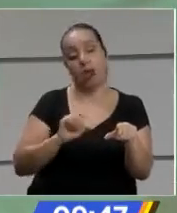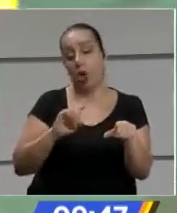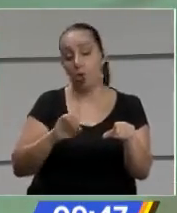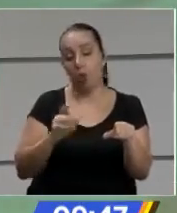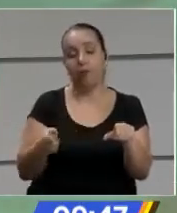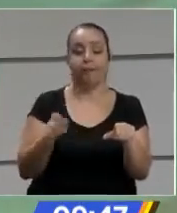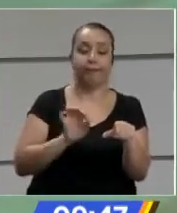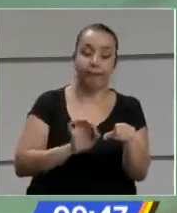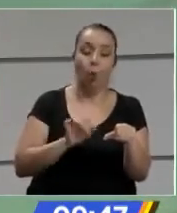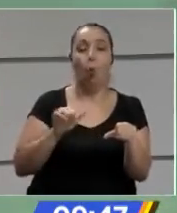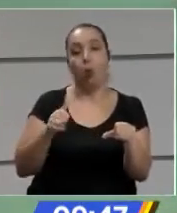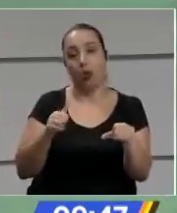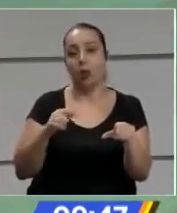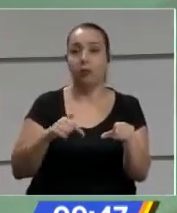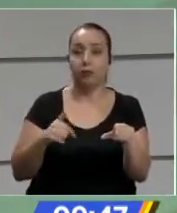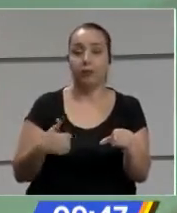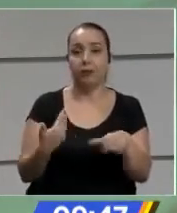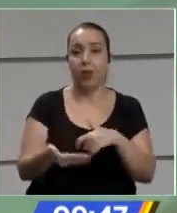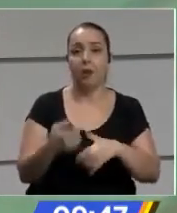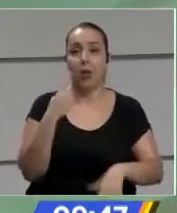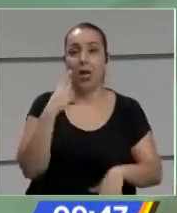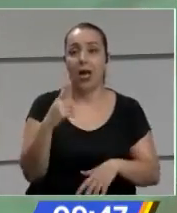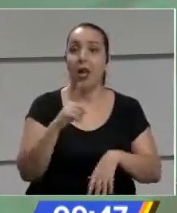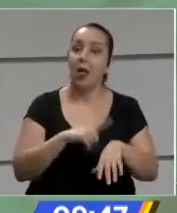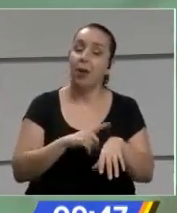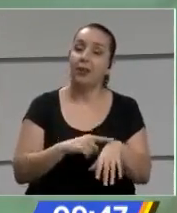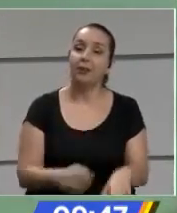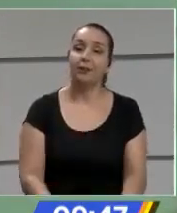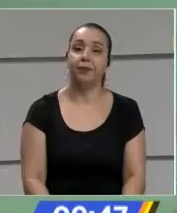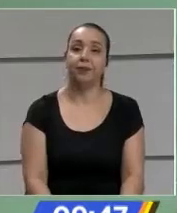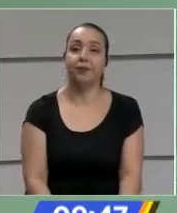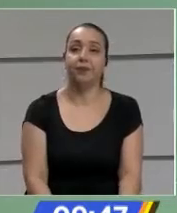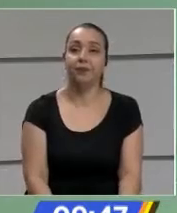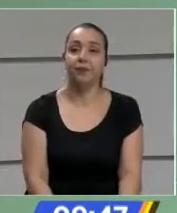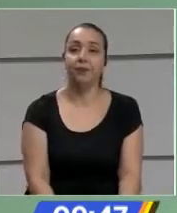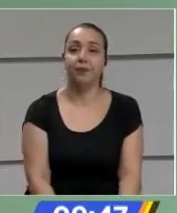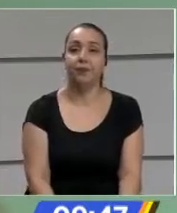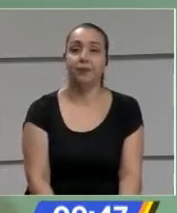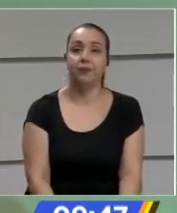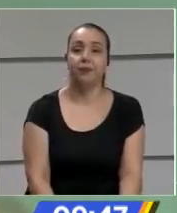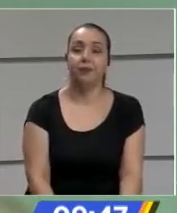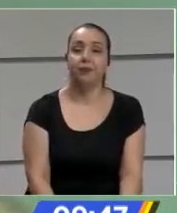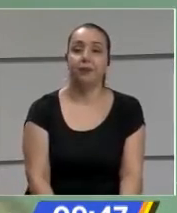una y la otra no. Y nos vamos a ver entonces la cápsula de Lesco.